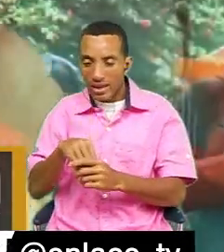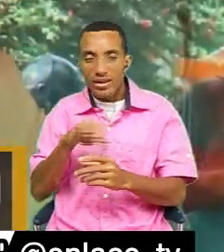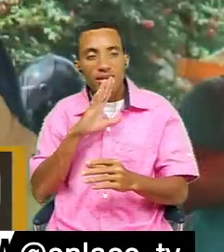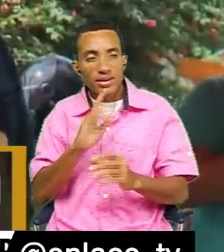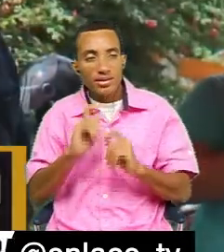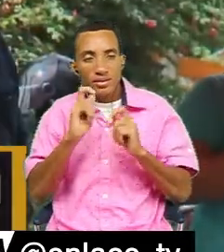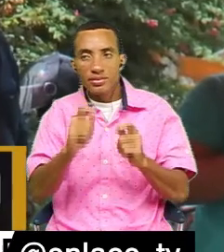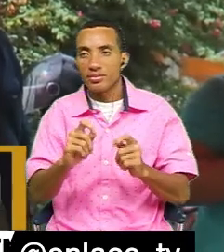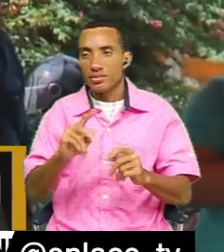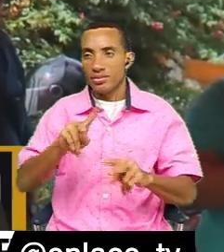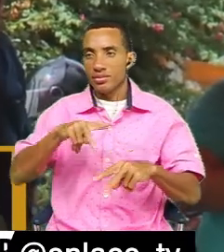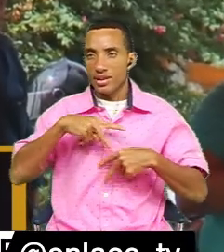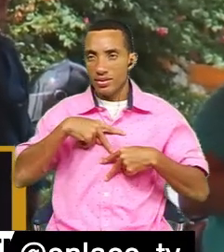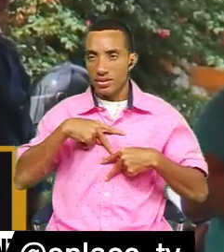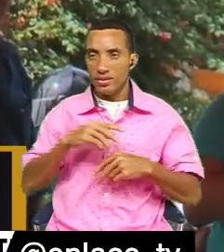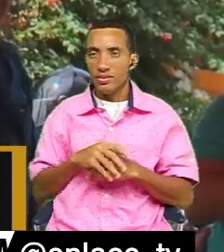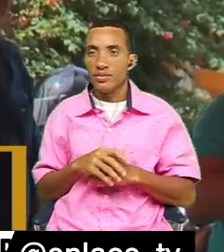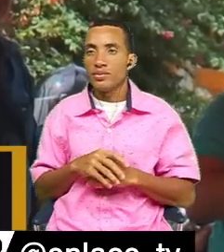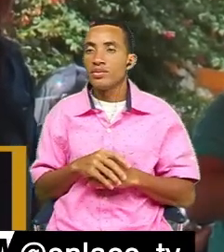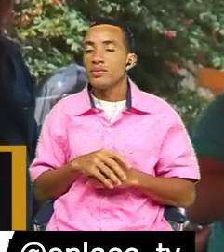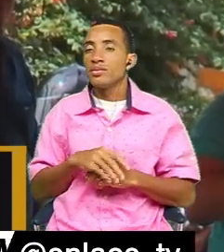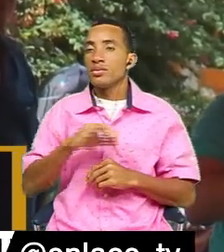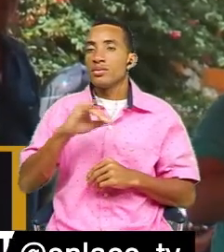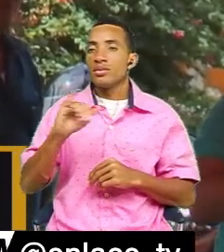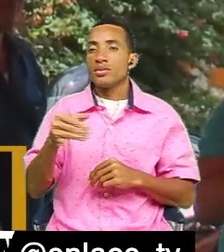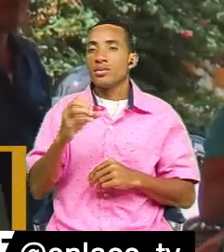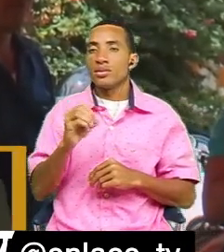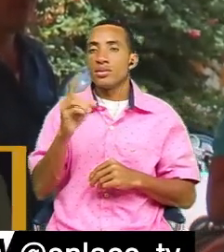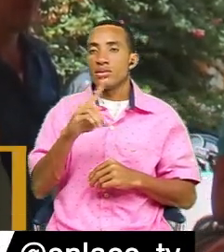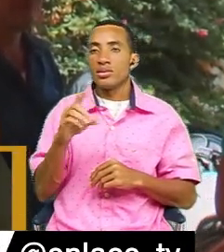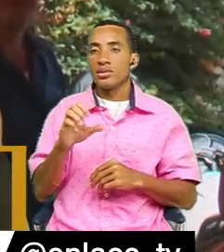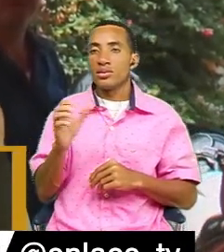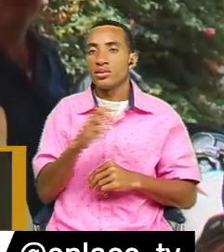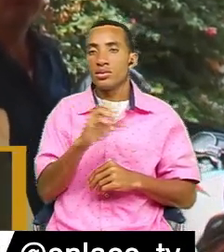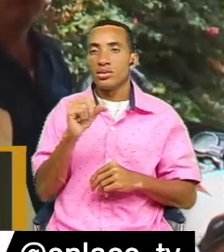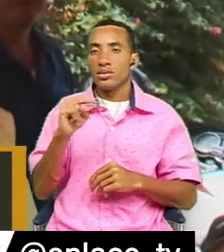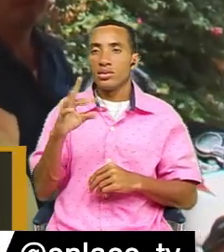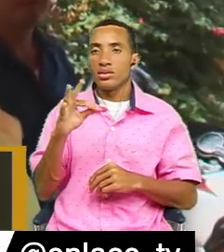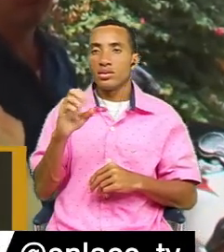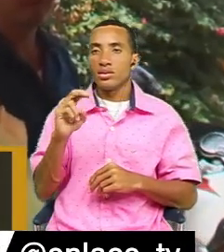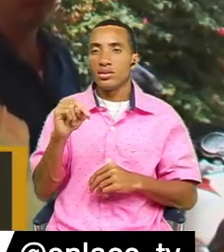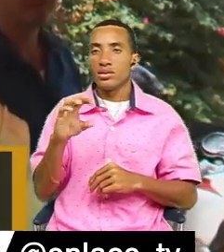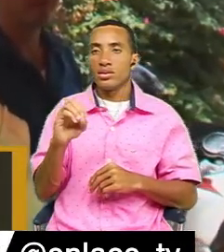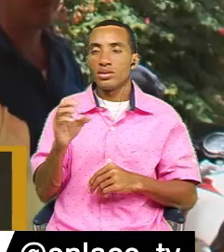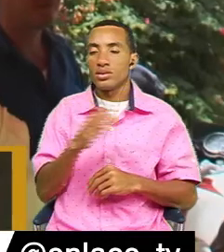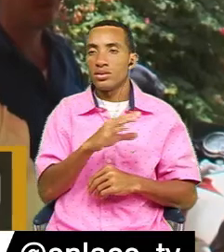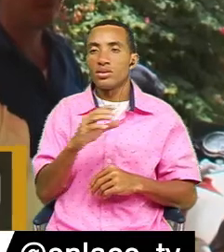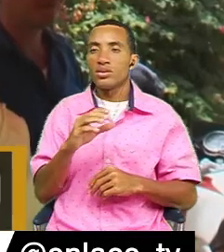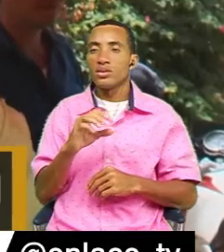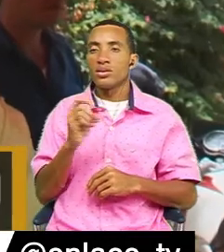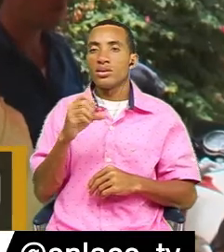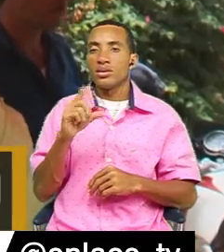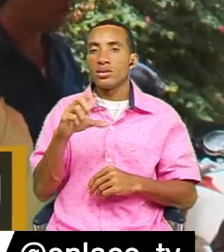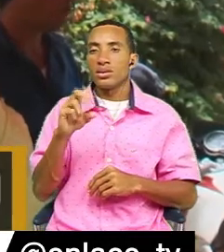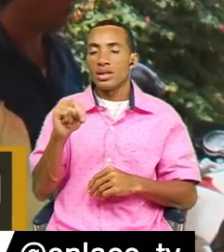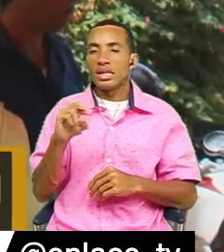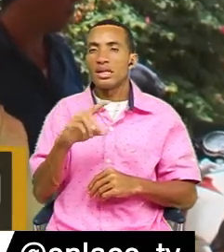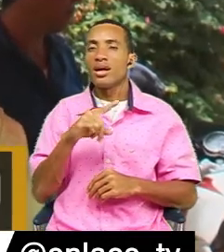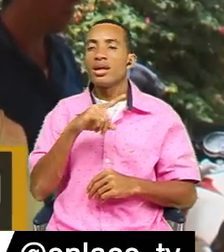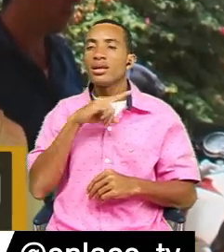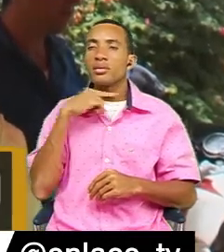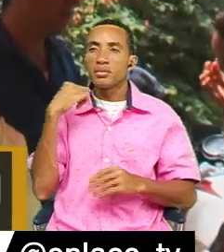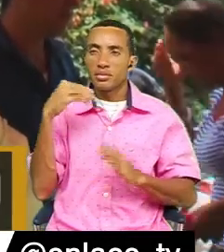privado. Fui rector del colegio José Antonio Galán con nuestros profesores. Estuvimos en una crisis que yo creo que todo el gremio docente de Barranca lo